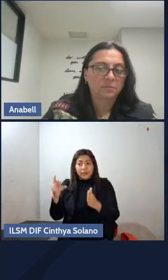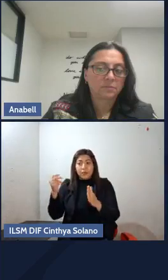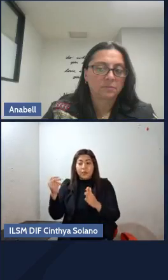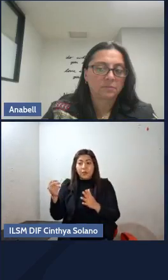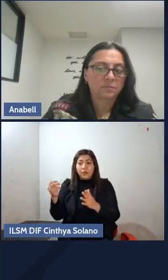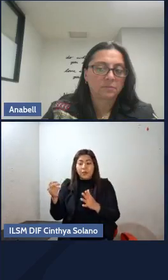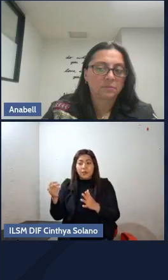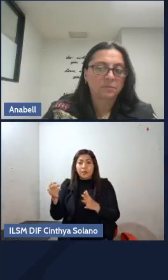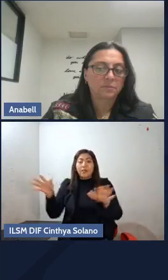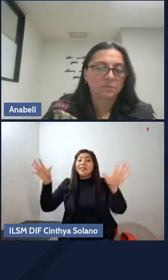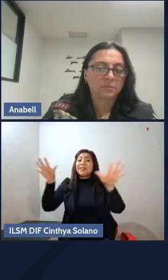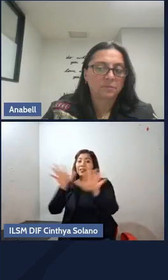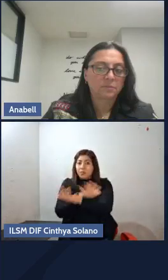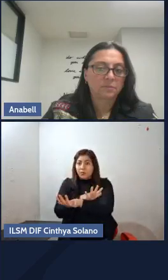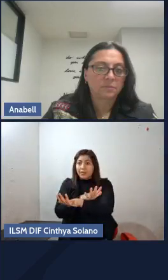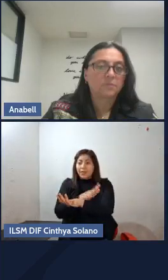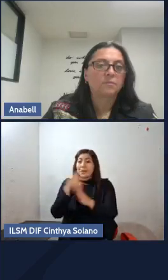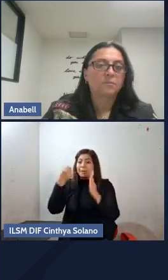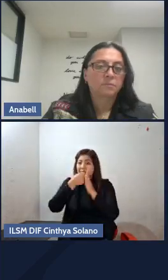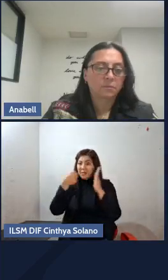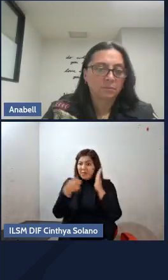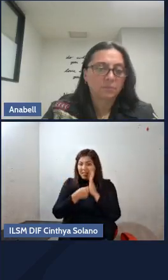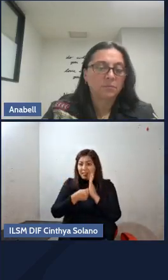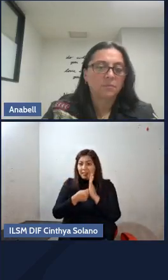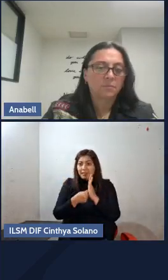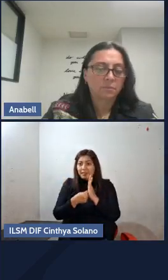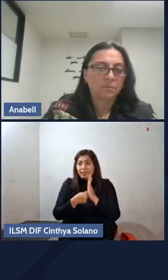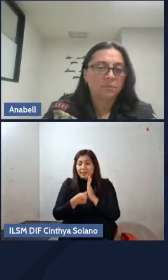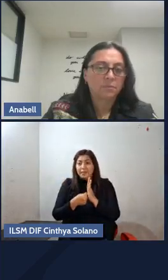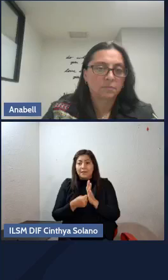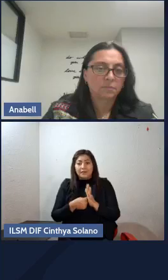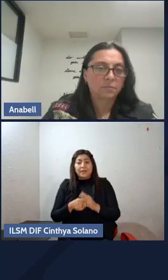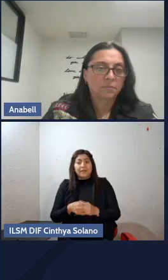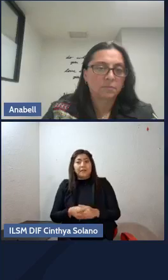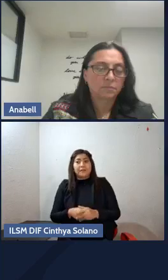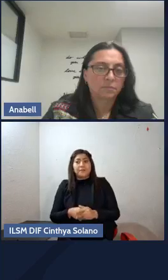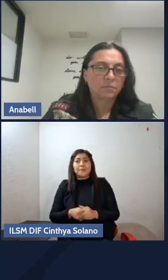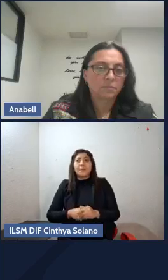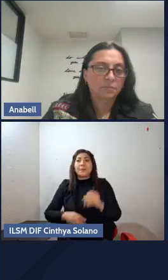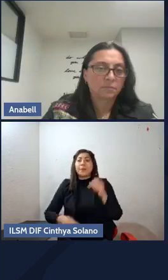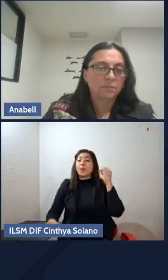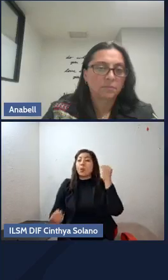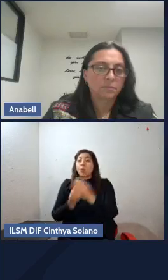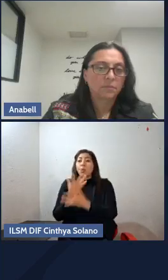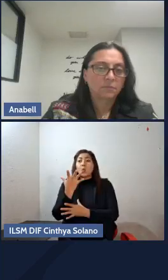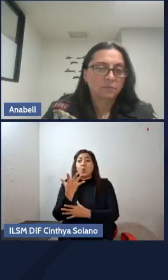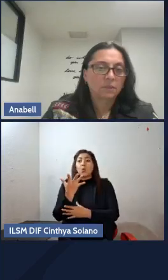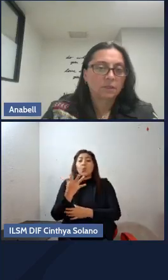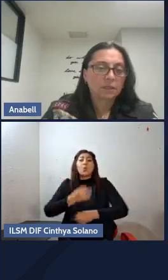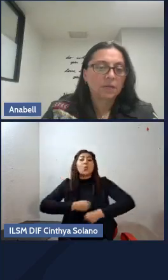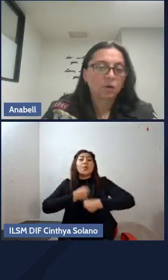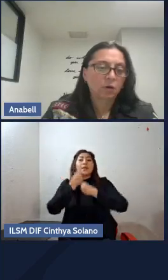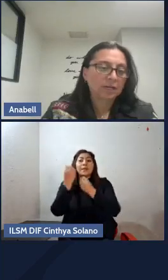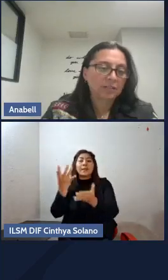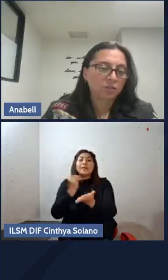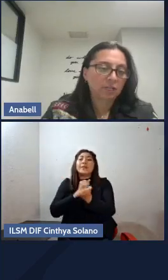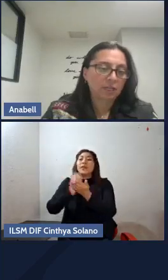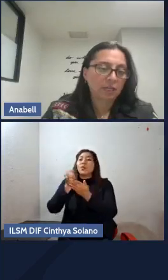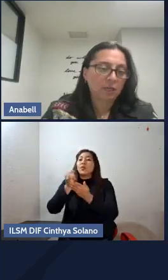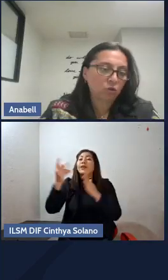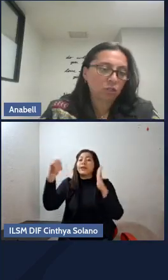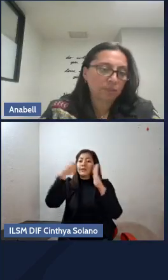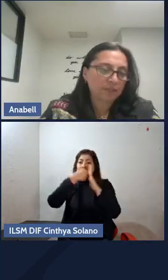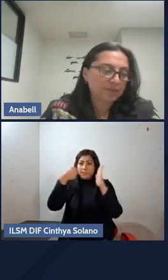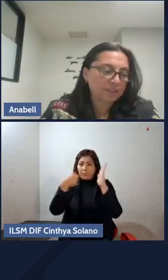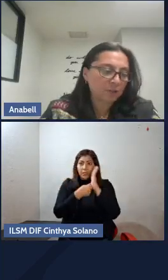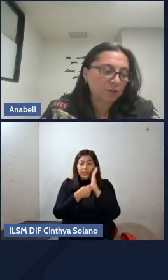decisión, esa voluntad, ajá, otorgando una nueva disposición testamentaria. Claro, o en caso de